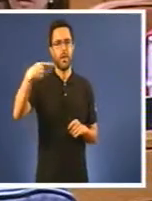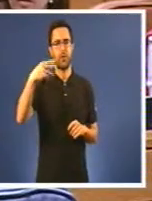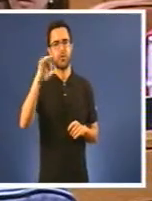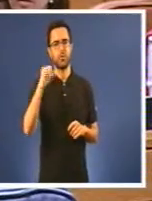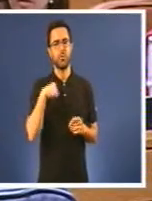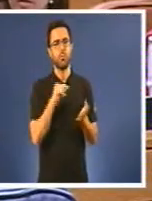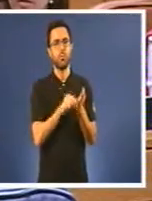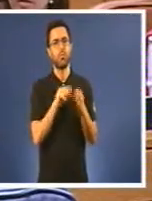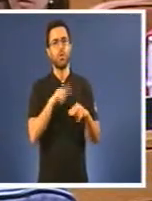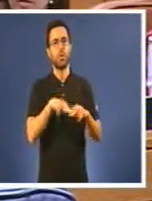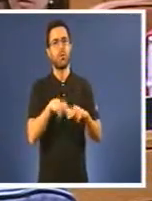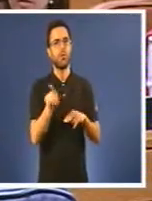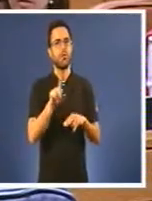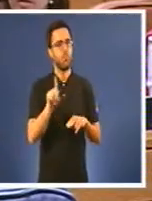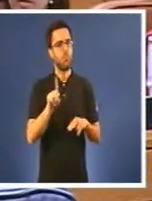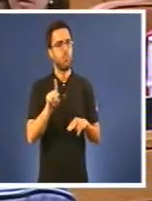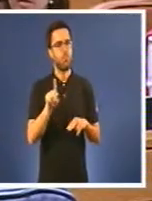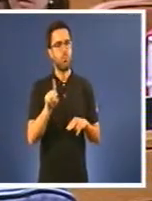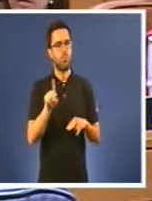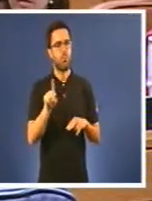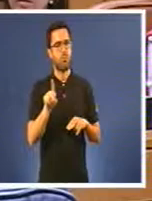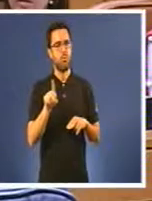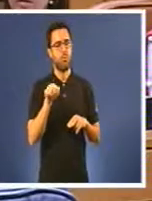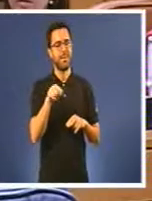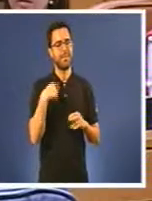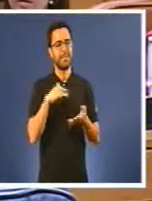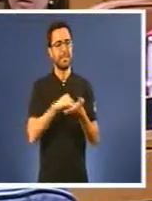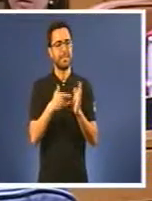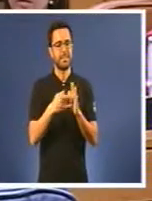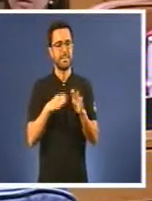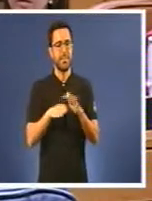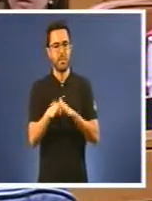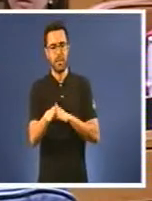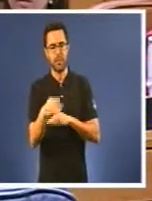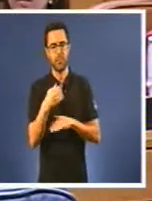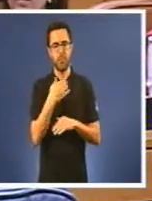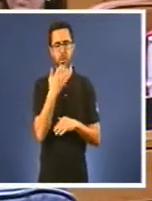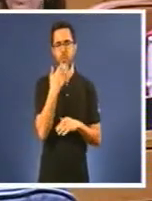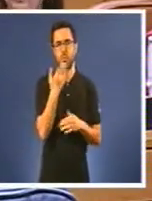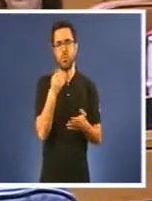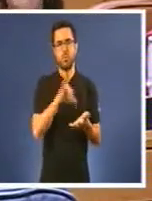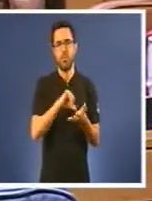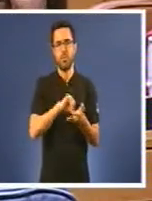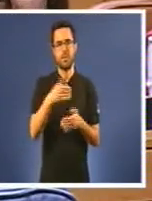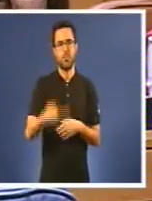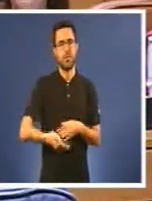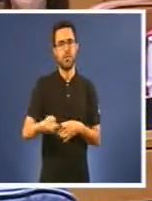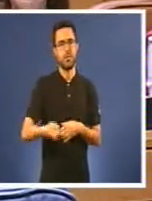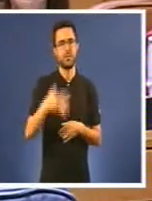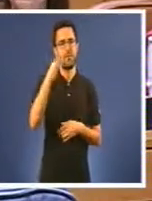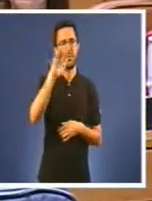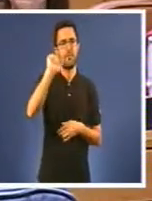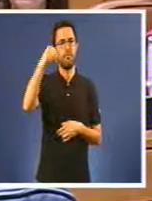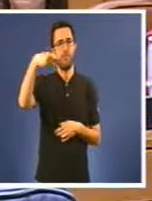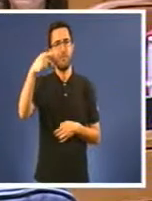negro. É o mesmo sistema de acceso e entrada a unha cidade como que teñen cidades tan importantes como Frankfurt, Colonia,